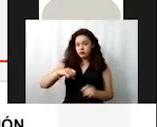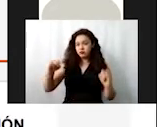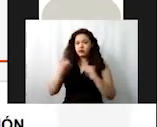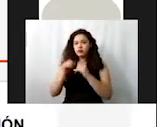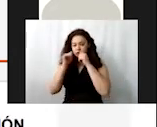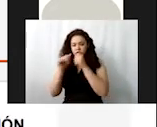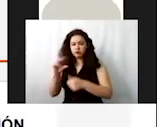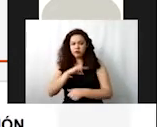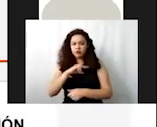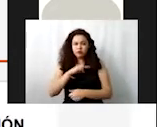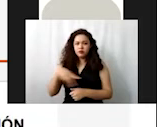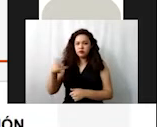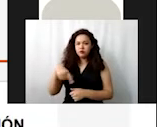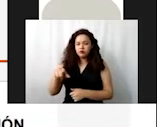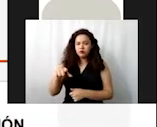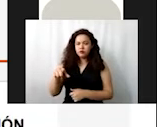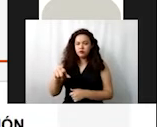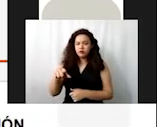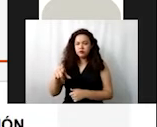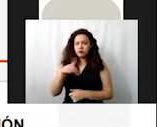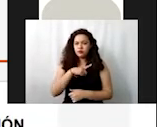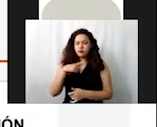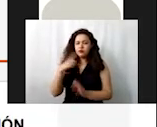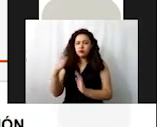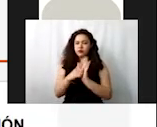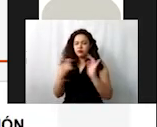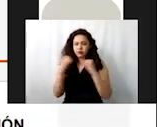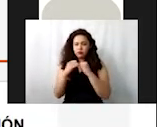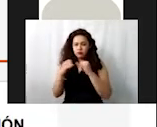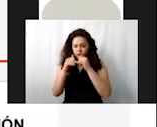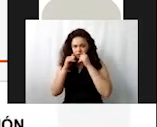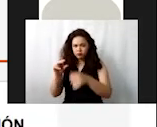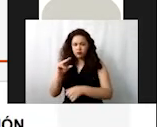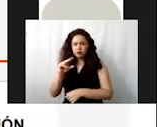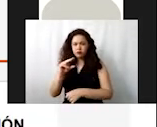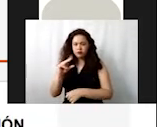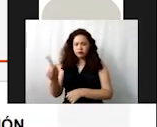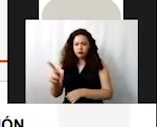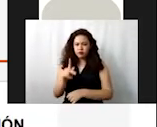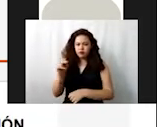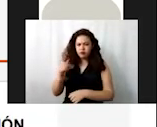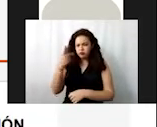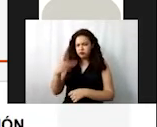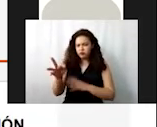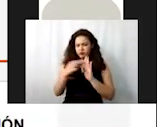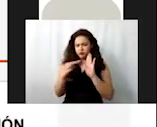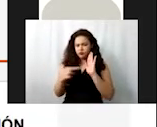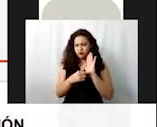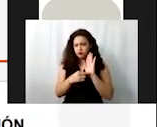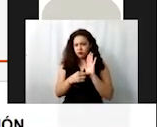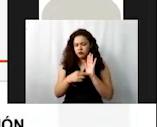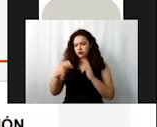instituciones de asistencia pública, pues están regidos por la Ley de Instituciones de Asistencia Pública y por su reglamento.